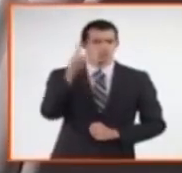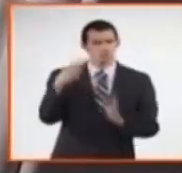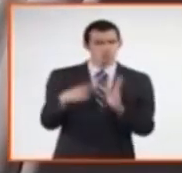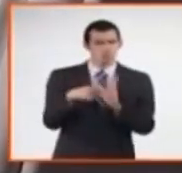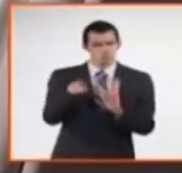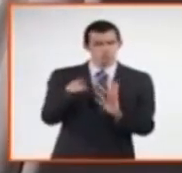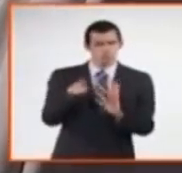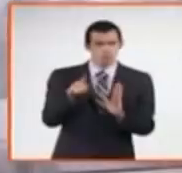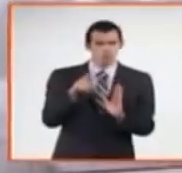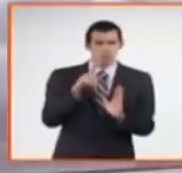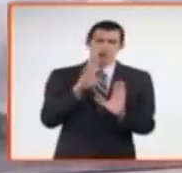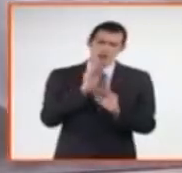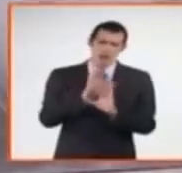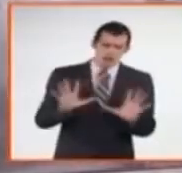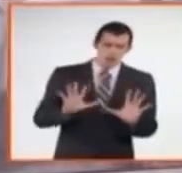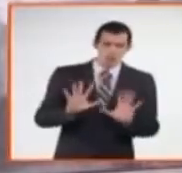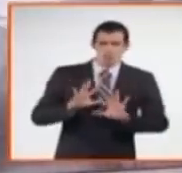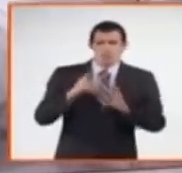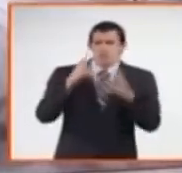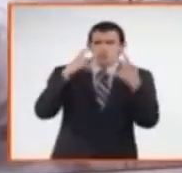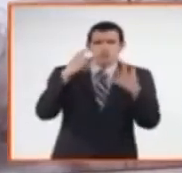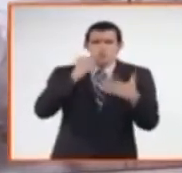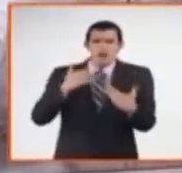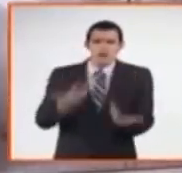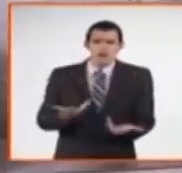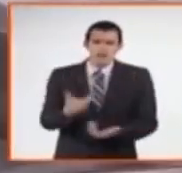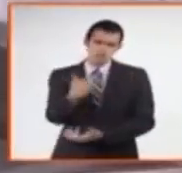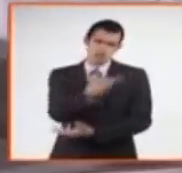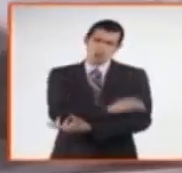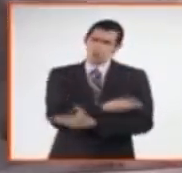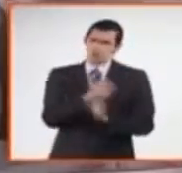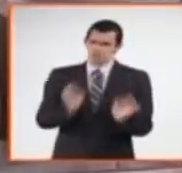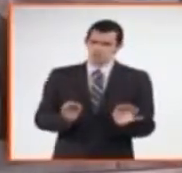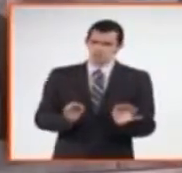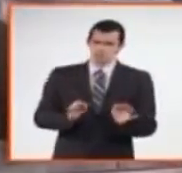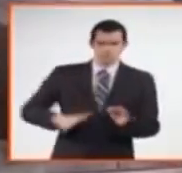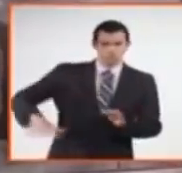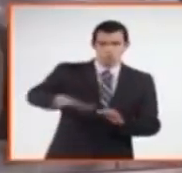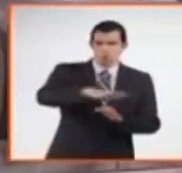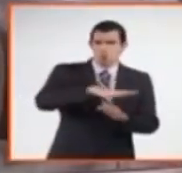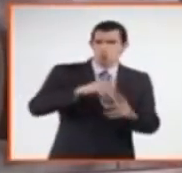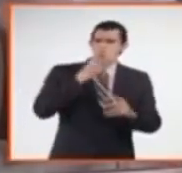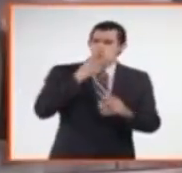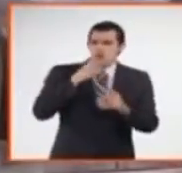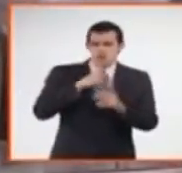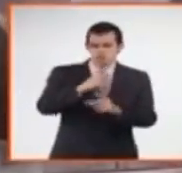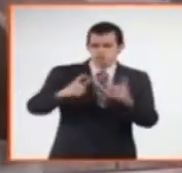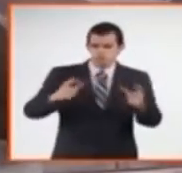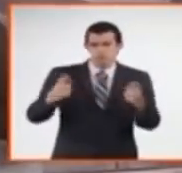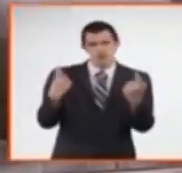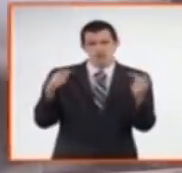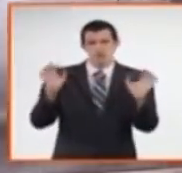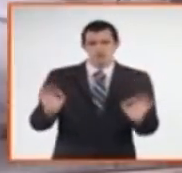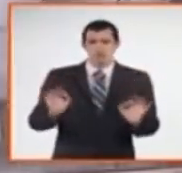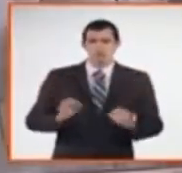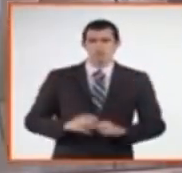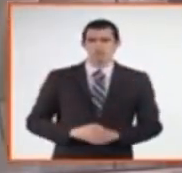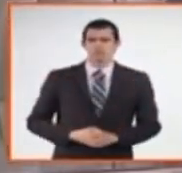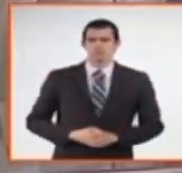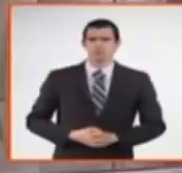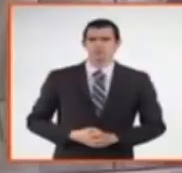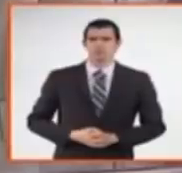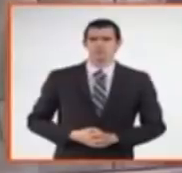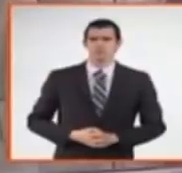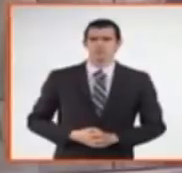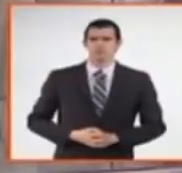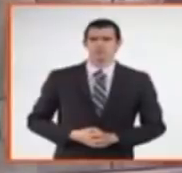de vacunación vacunar si es la cobertura es lo primero usted tiene que tener al máximo posible de población vacunada por supuesto tenemos